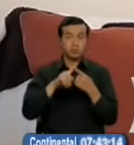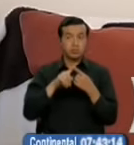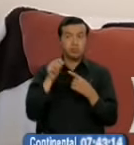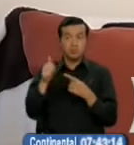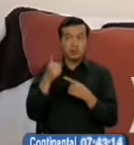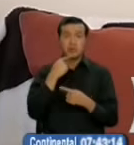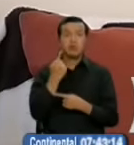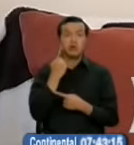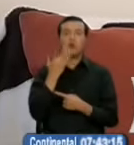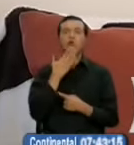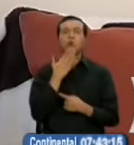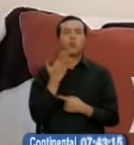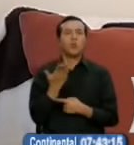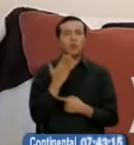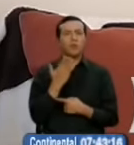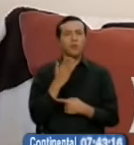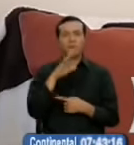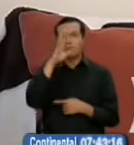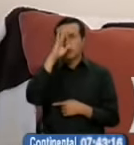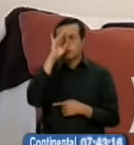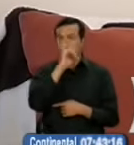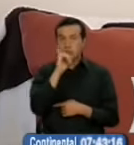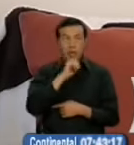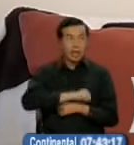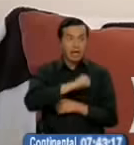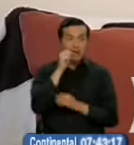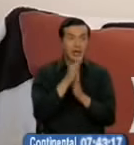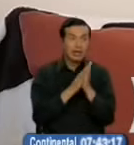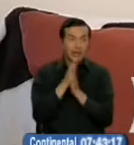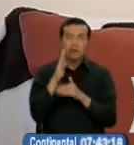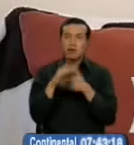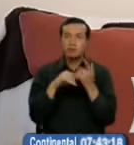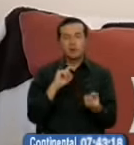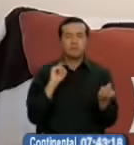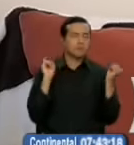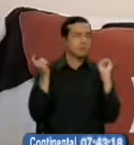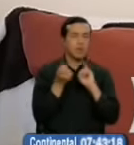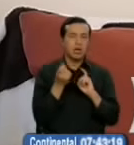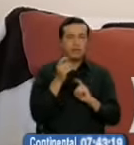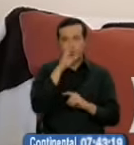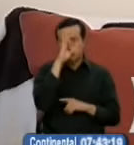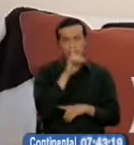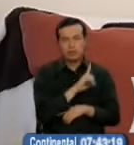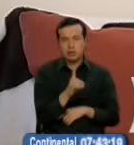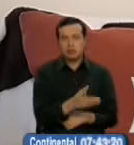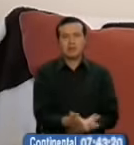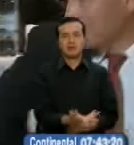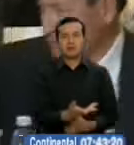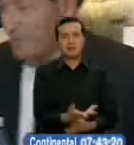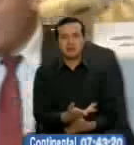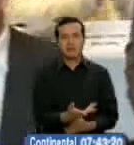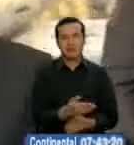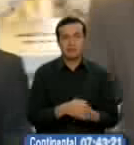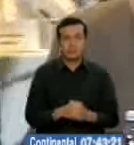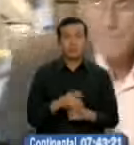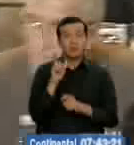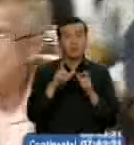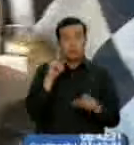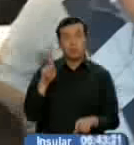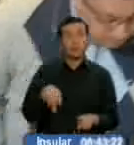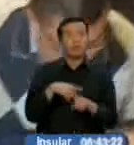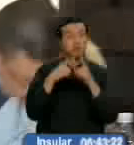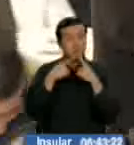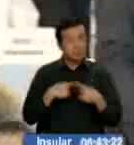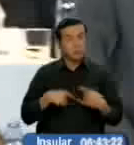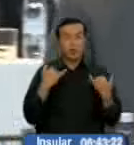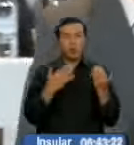el de ponerse en una posición como de izquierda hasta ganar y luego dar un viraje total hacia la derecha, ¿no? Los expertos coinciden en que